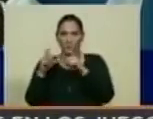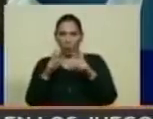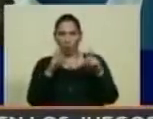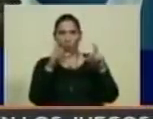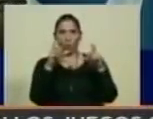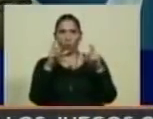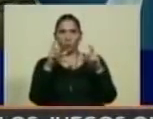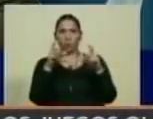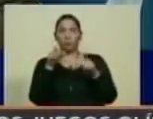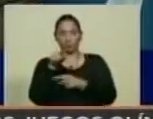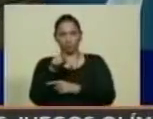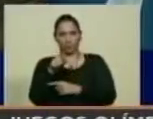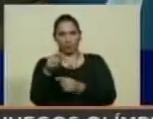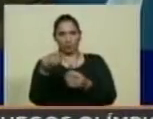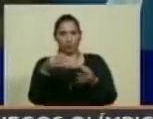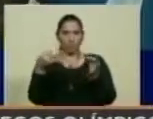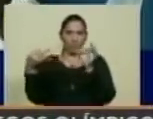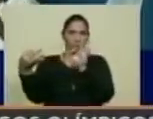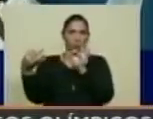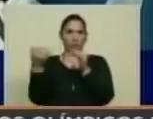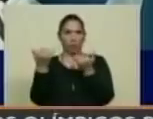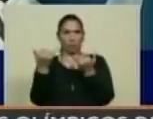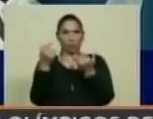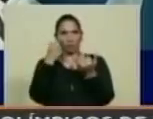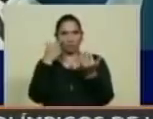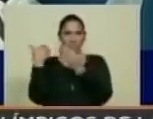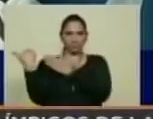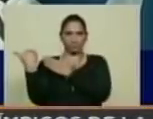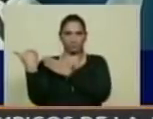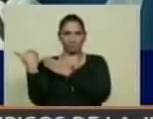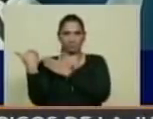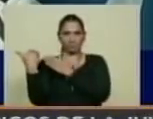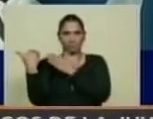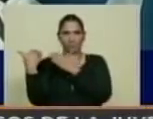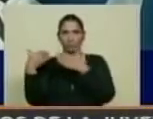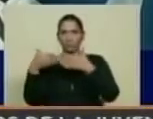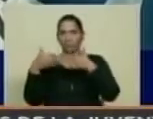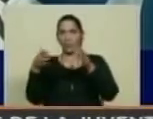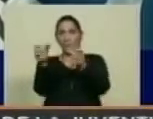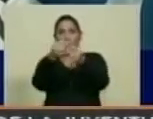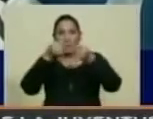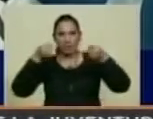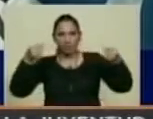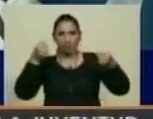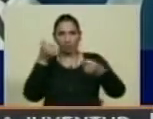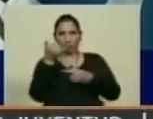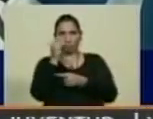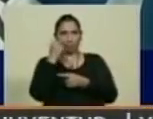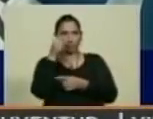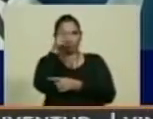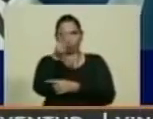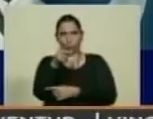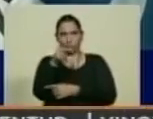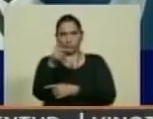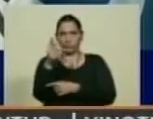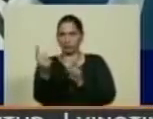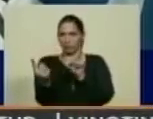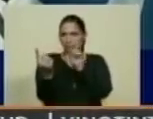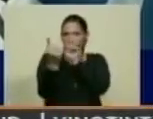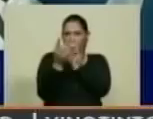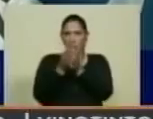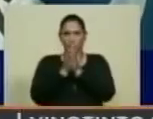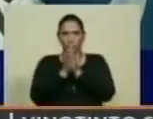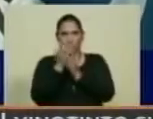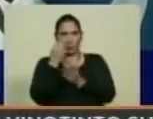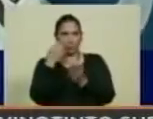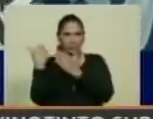ejemplo, esta que voy a mostrar. Esta es la ventana, por favor, si pueden aquí acercar las cámaras. Esta es la ventana, esta foto